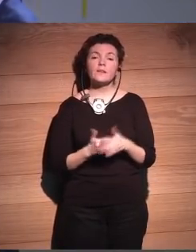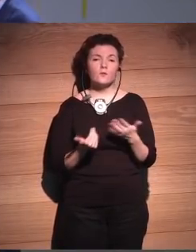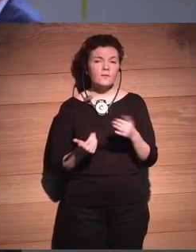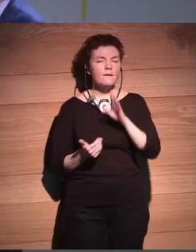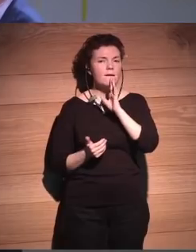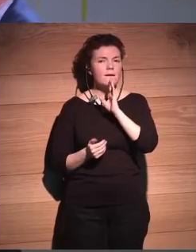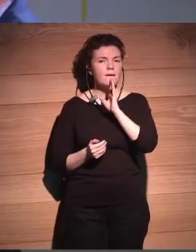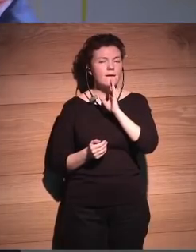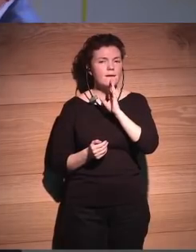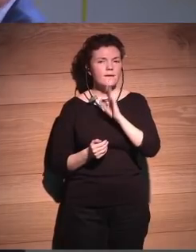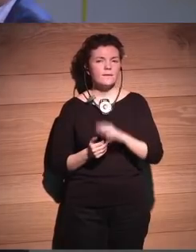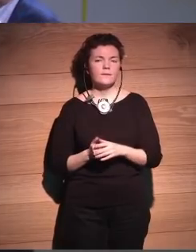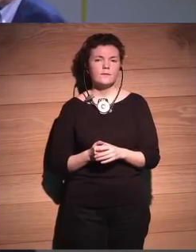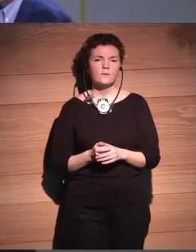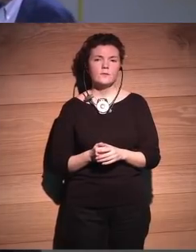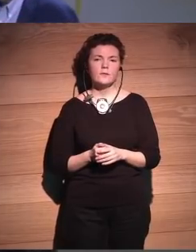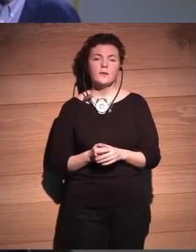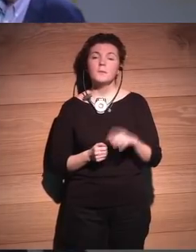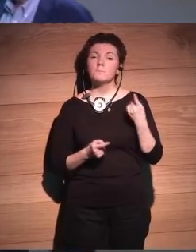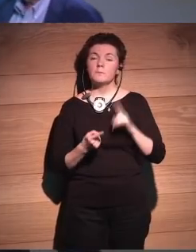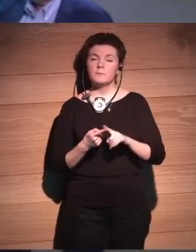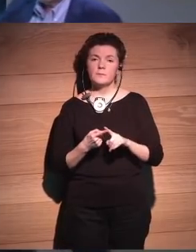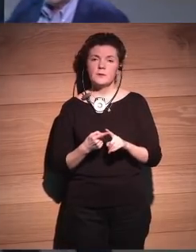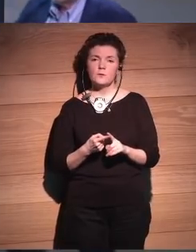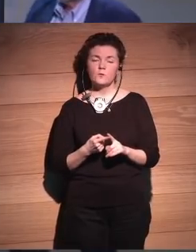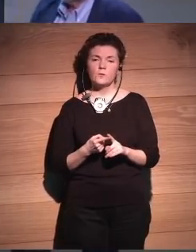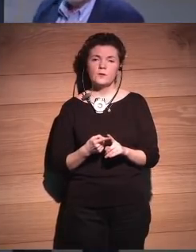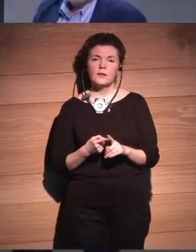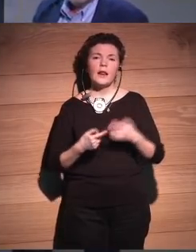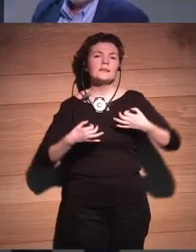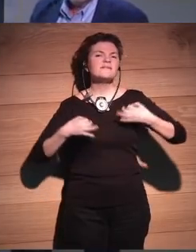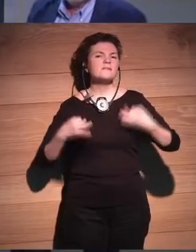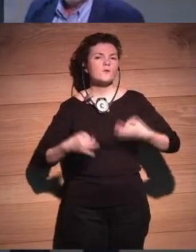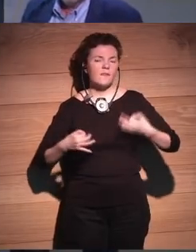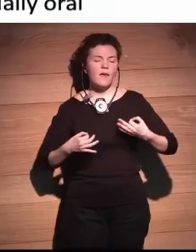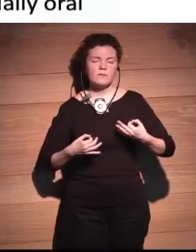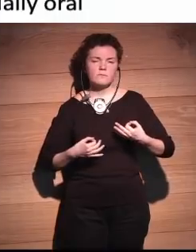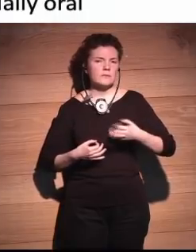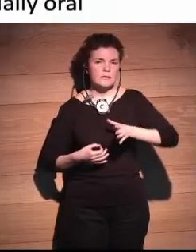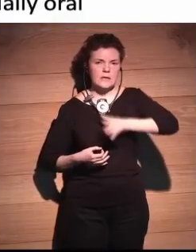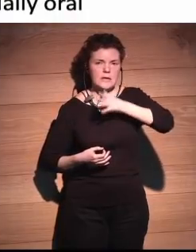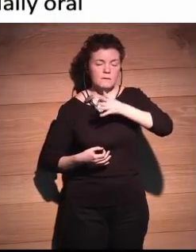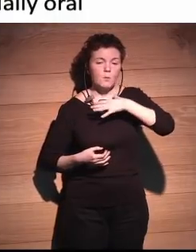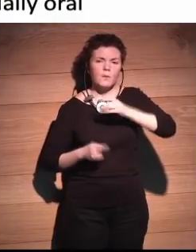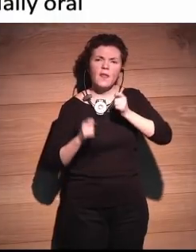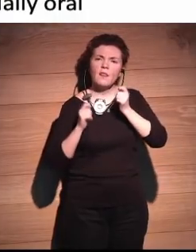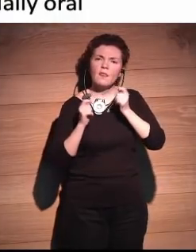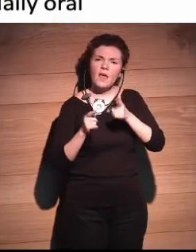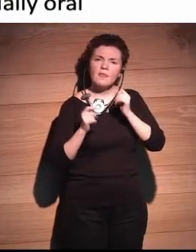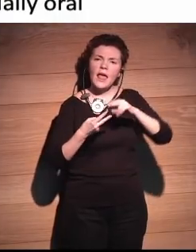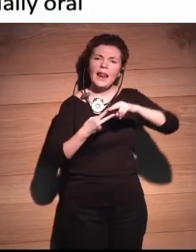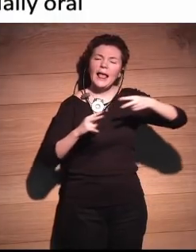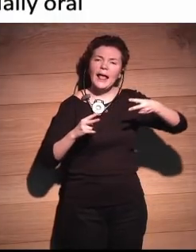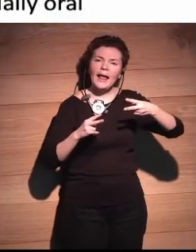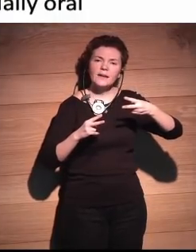tal y como he dicho, en primer lugar, la seguridad es extraordinaria, es decir, podemos suministrar el